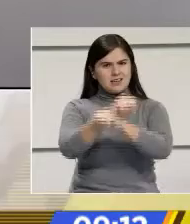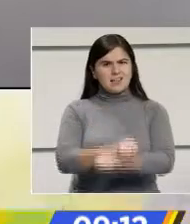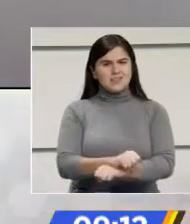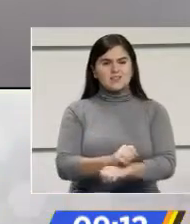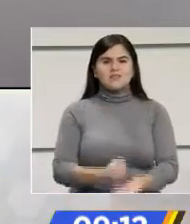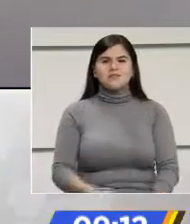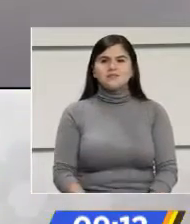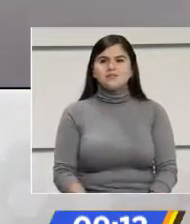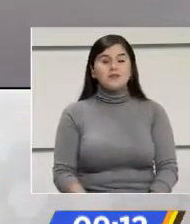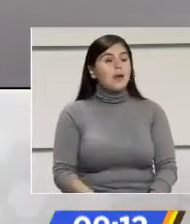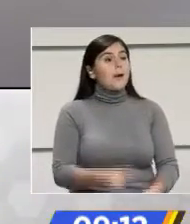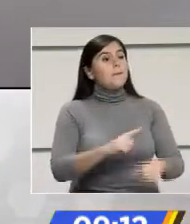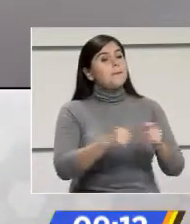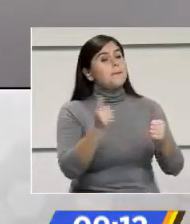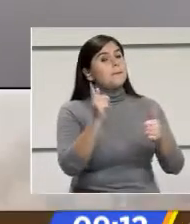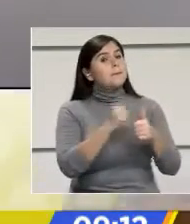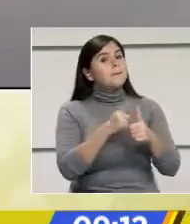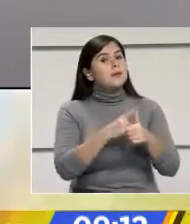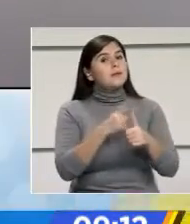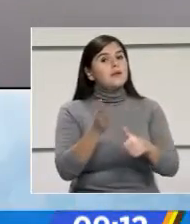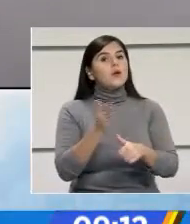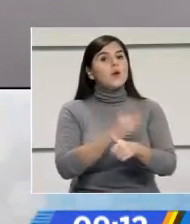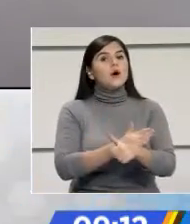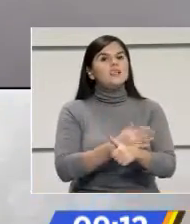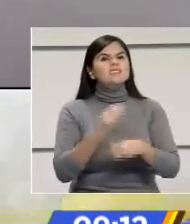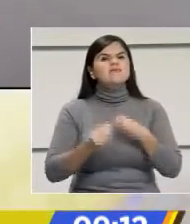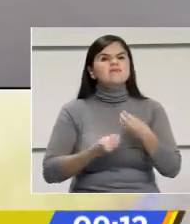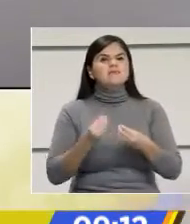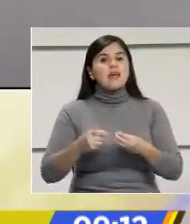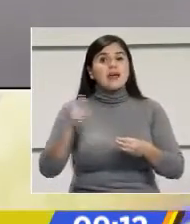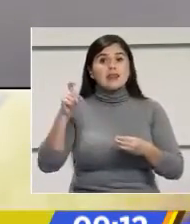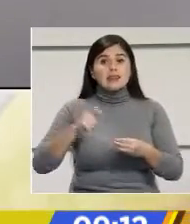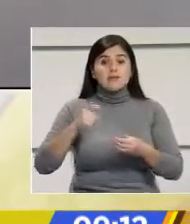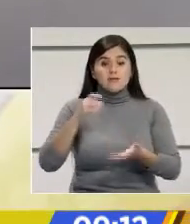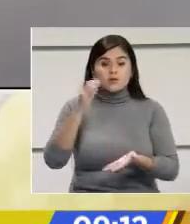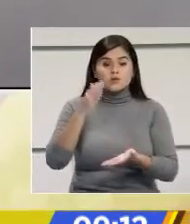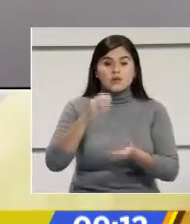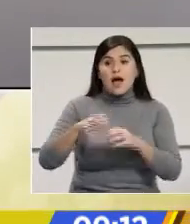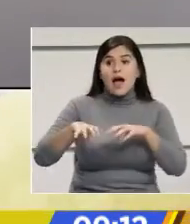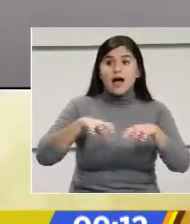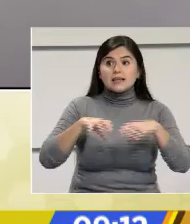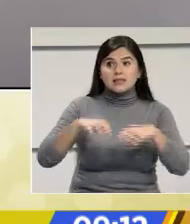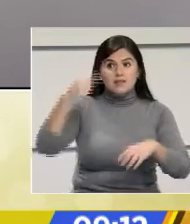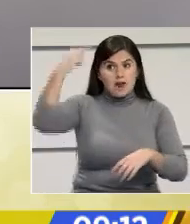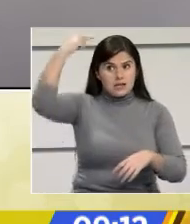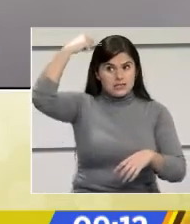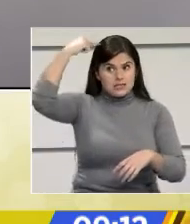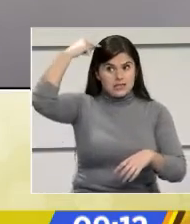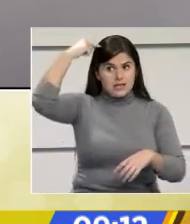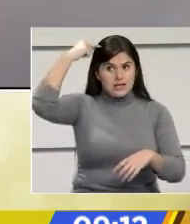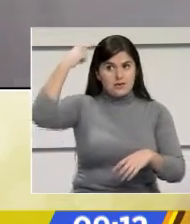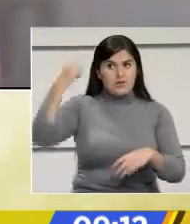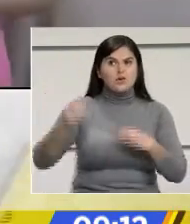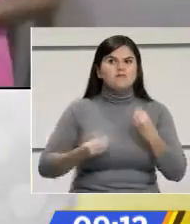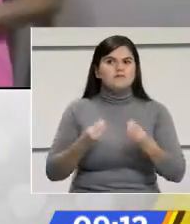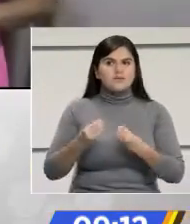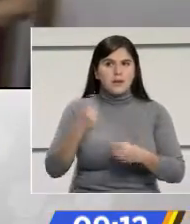primero, antes de hacer movimiento con nuestro cuerpo, vamos a activar nuestro cerebro. ¿Les parece? Exactamente, dime.